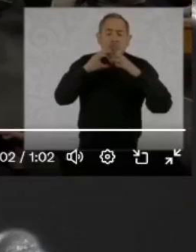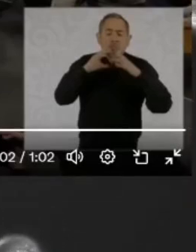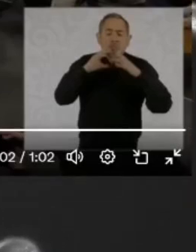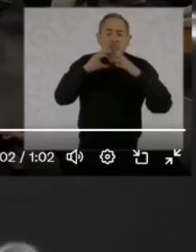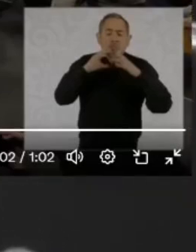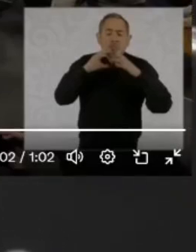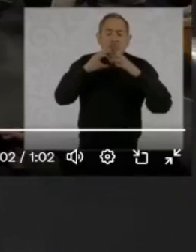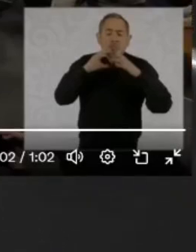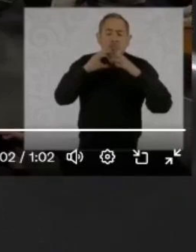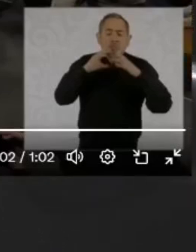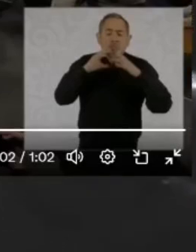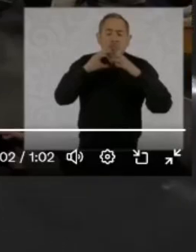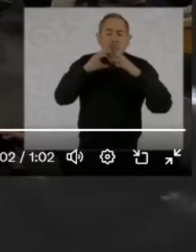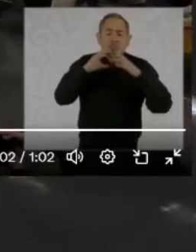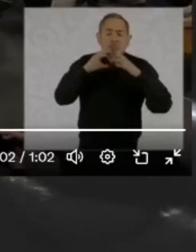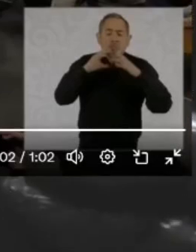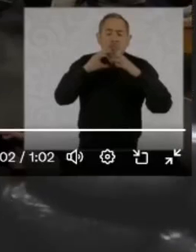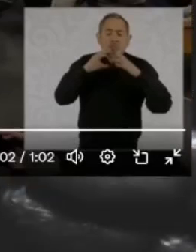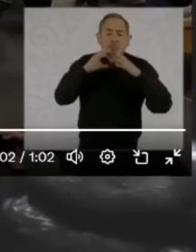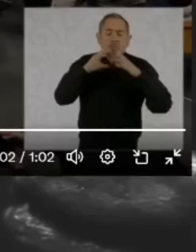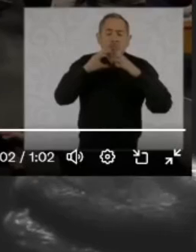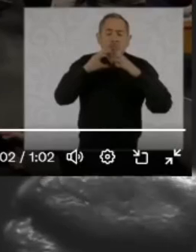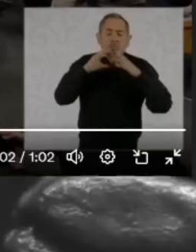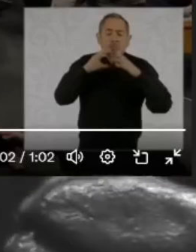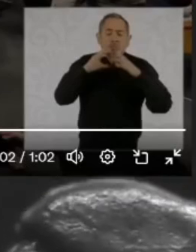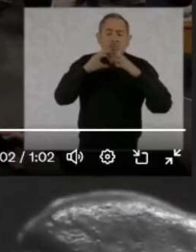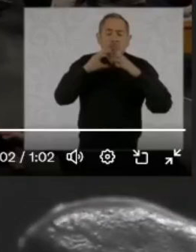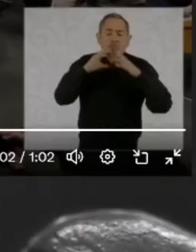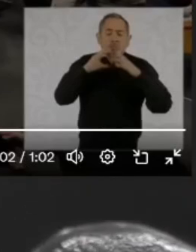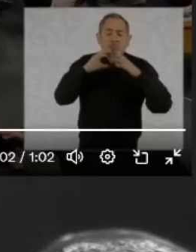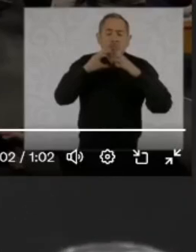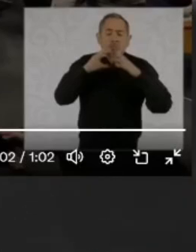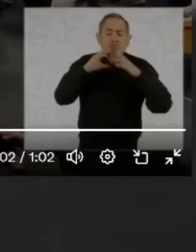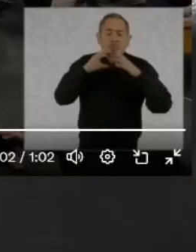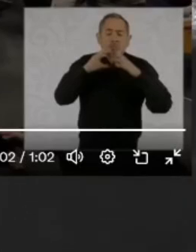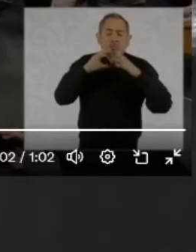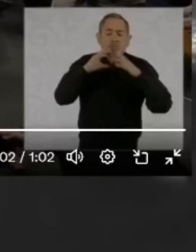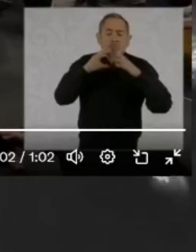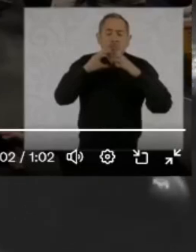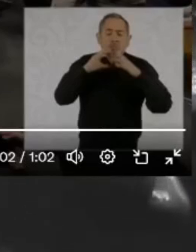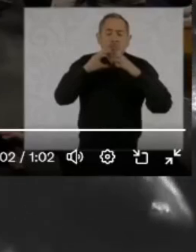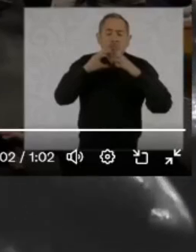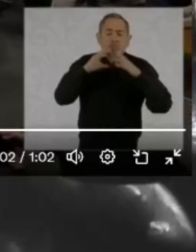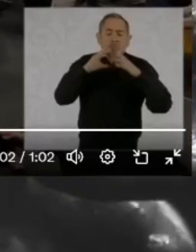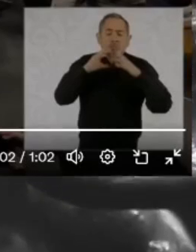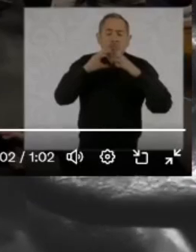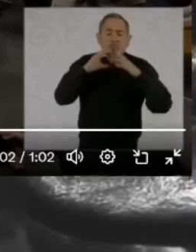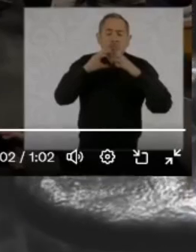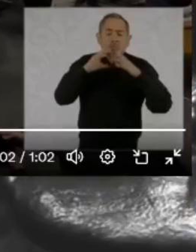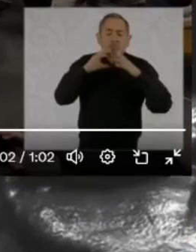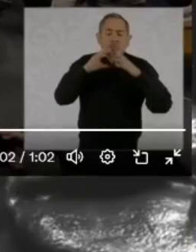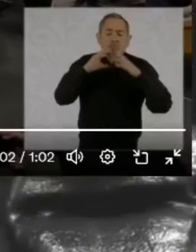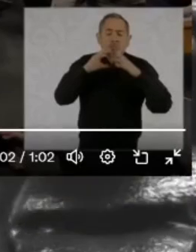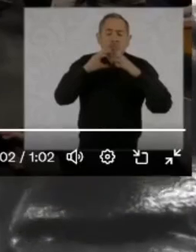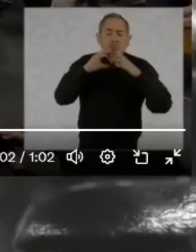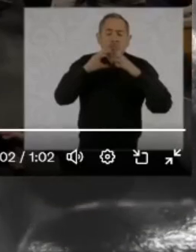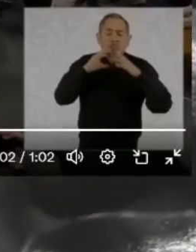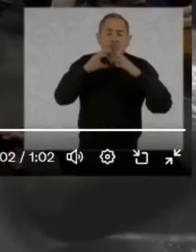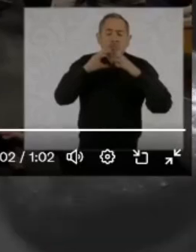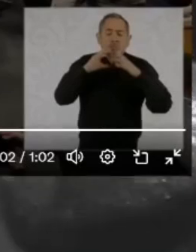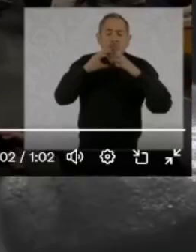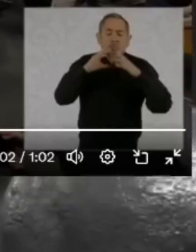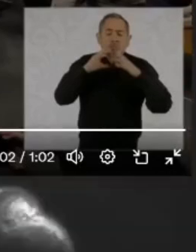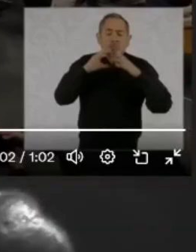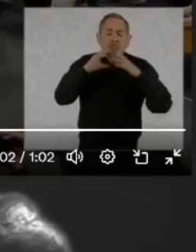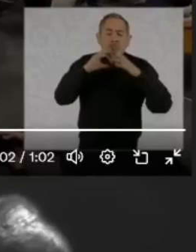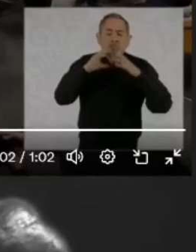Y si tienes que estar en guaraches, y tienes que estar en taparrabo, y tú no puedes ir al cine, y tú tienes que